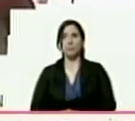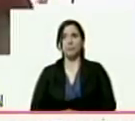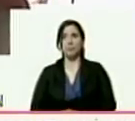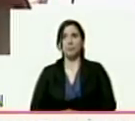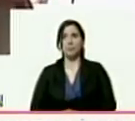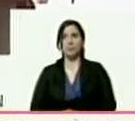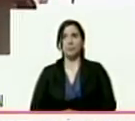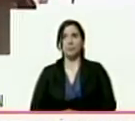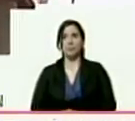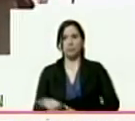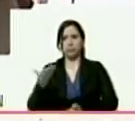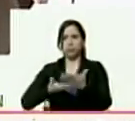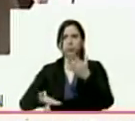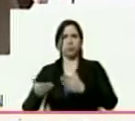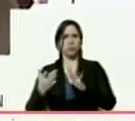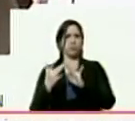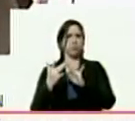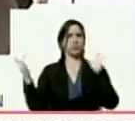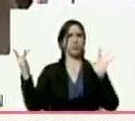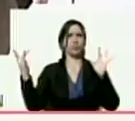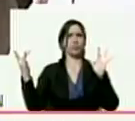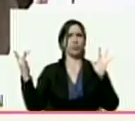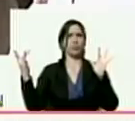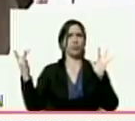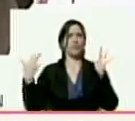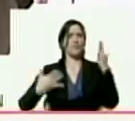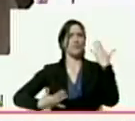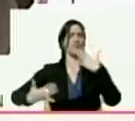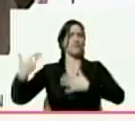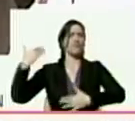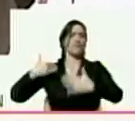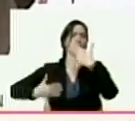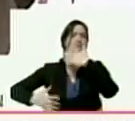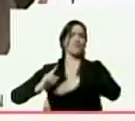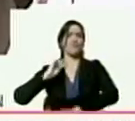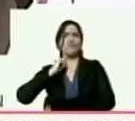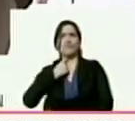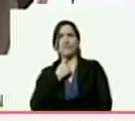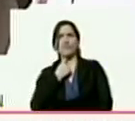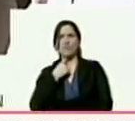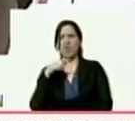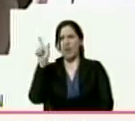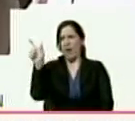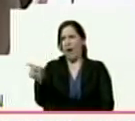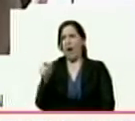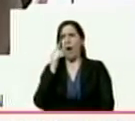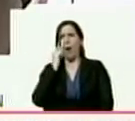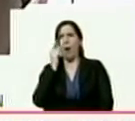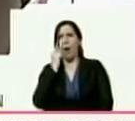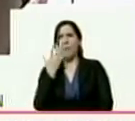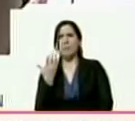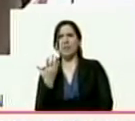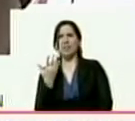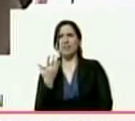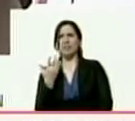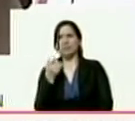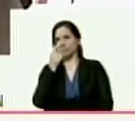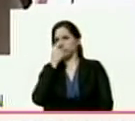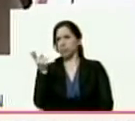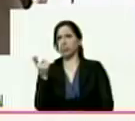esas relaciones estaban rotas hace tiempo. No ha hecho nada. Este es un señor que ni siquiera es guatemalteco, es